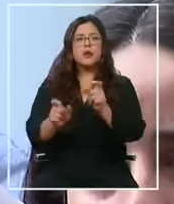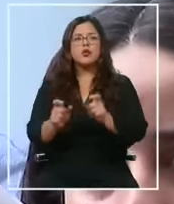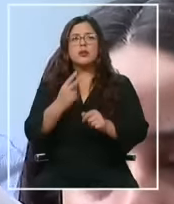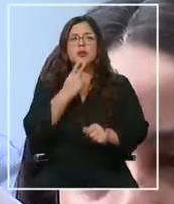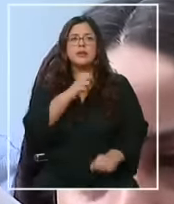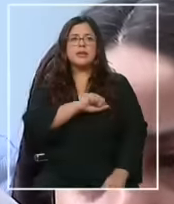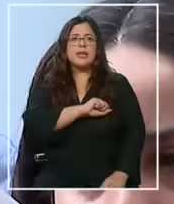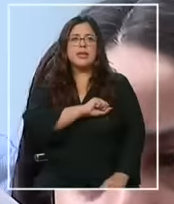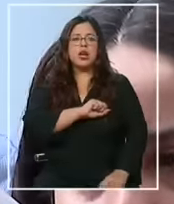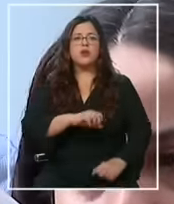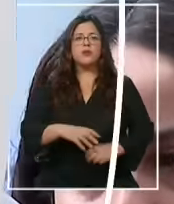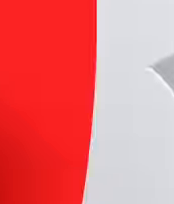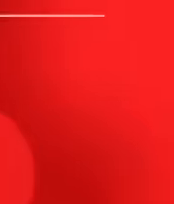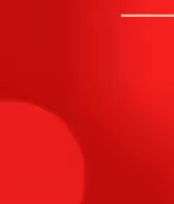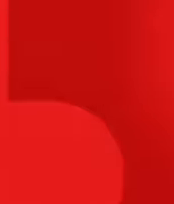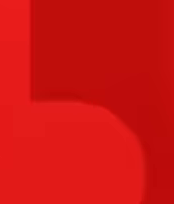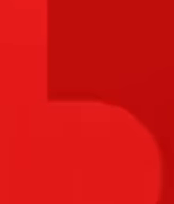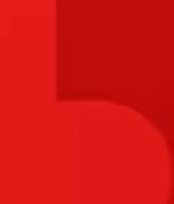en Santiago.